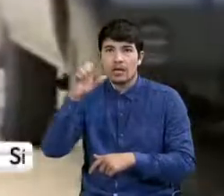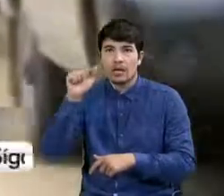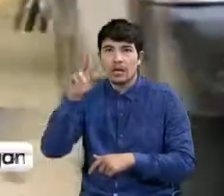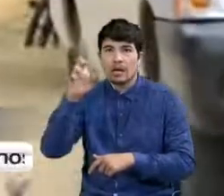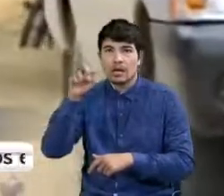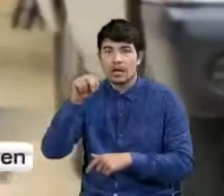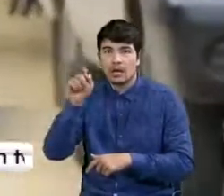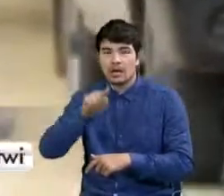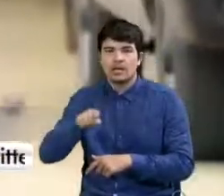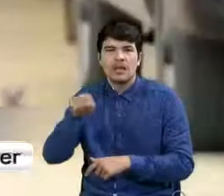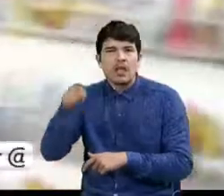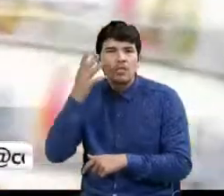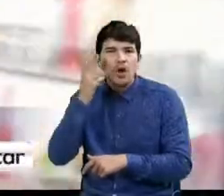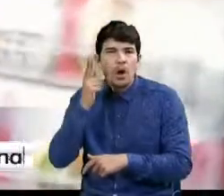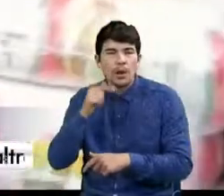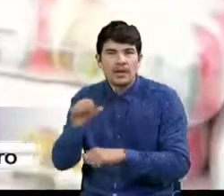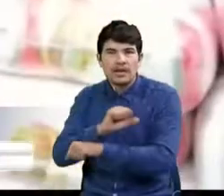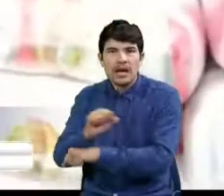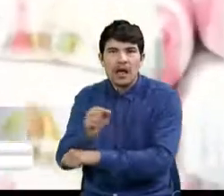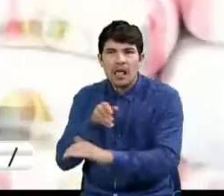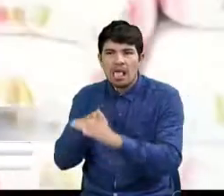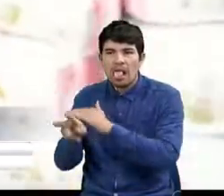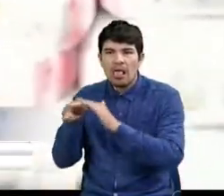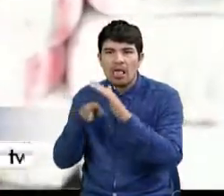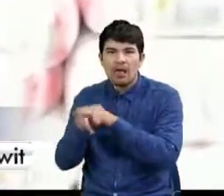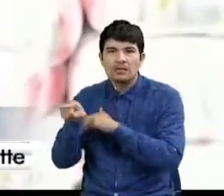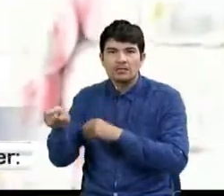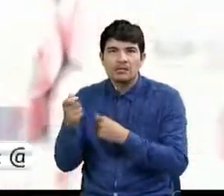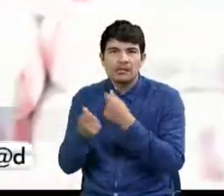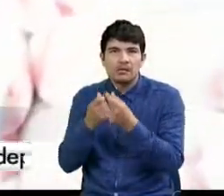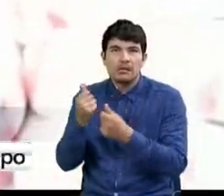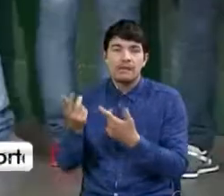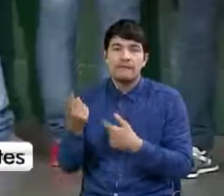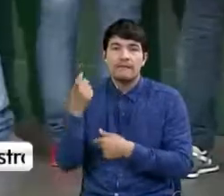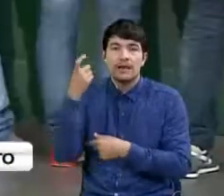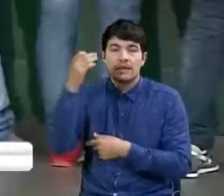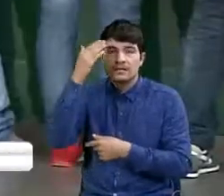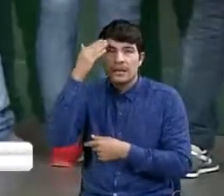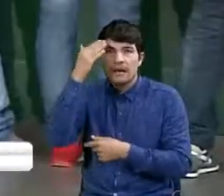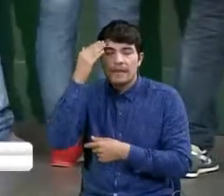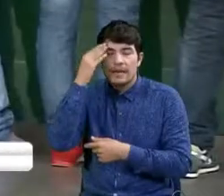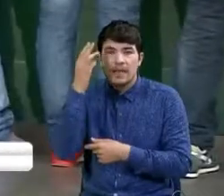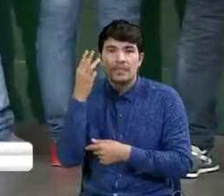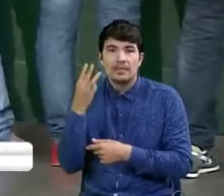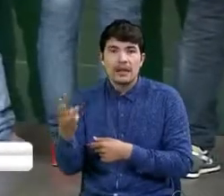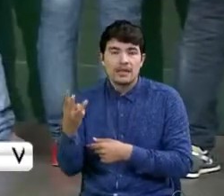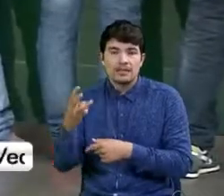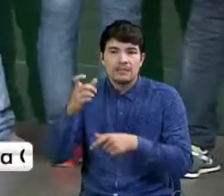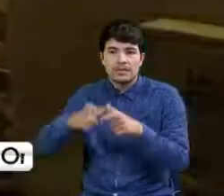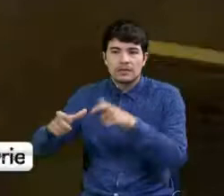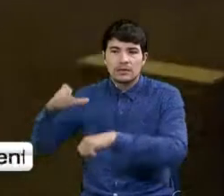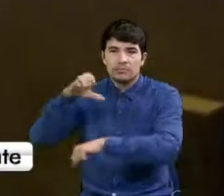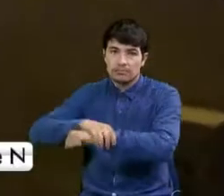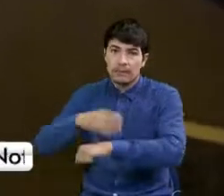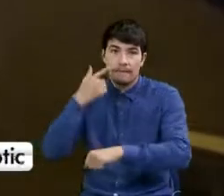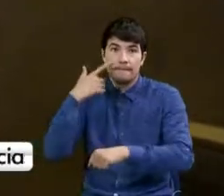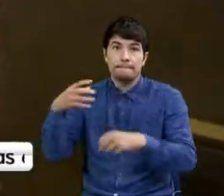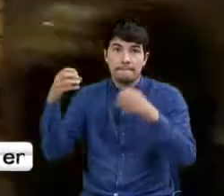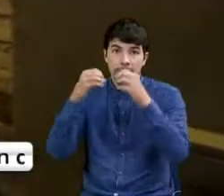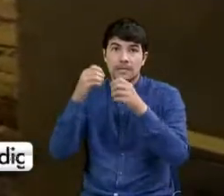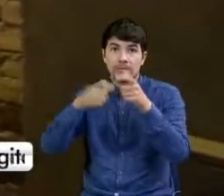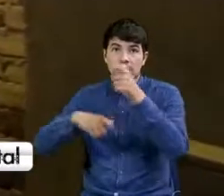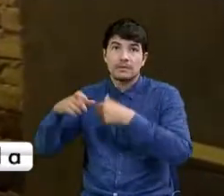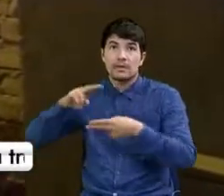diariamente el paso de camiones cargados de contrabando aún falta por ejecutarse tres capturas y se prevé que más personas en la frontera